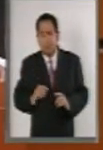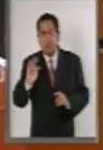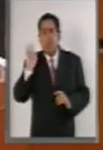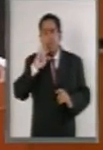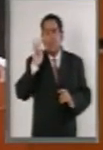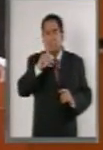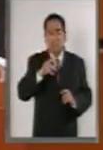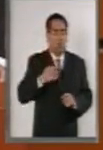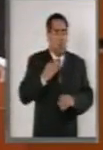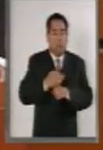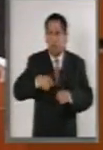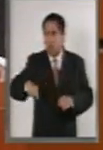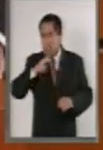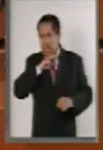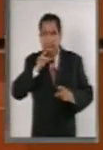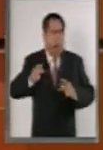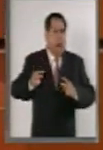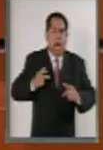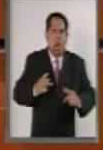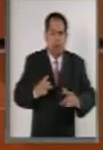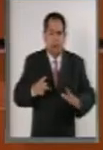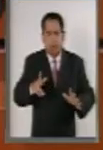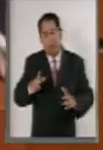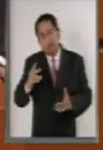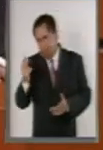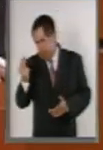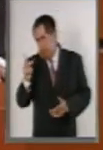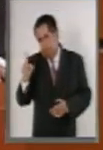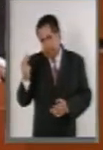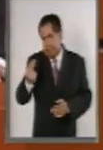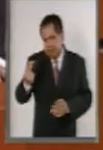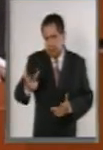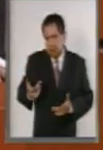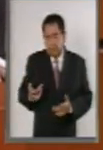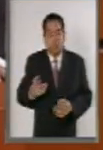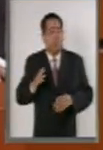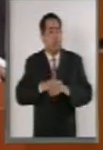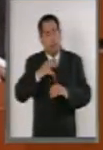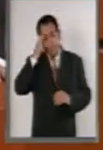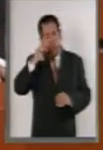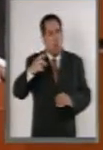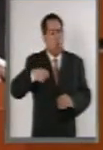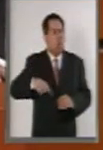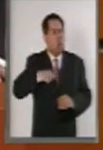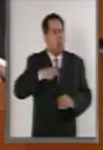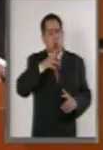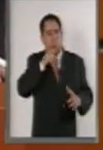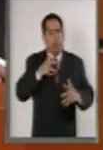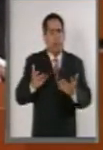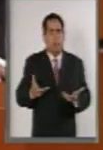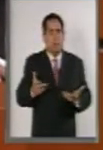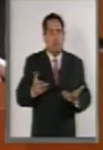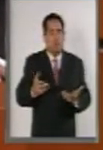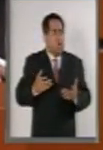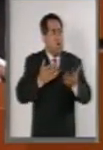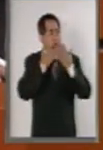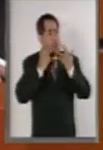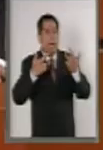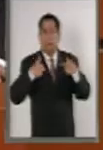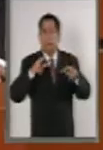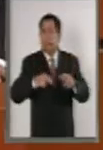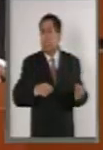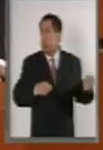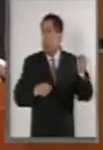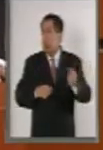manera apresurada, pero necesaria. Porque México no puede estar sin representante.